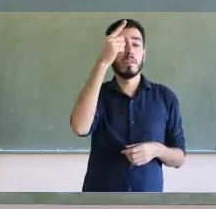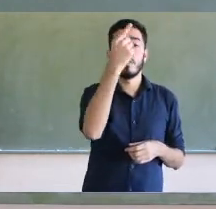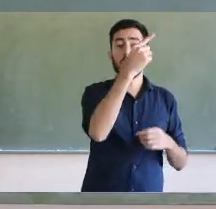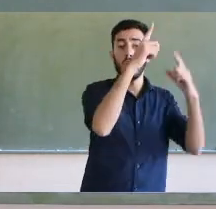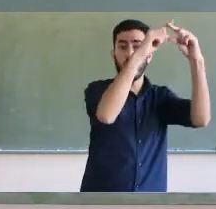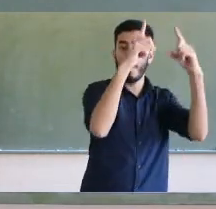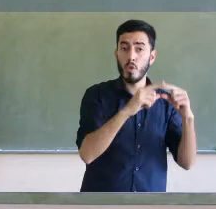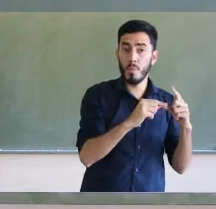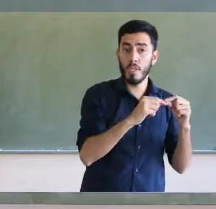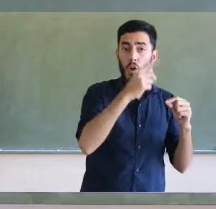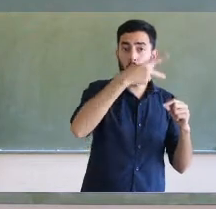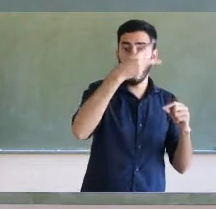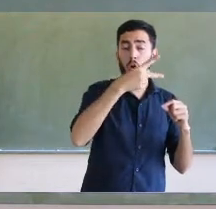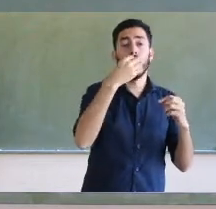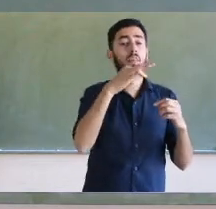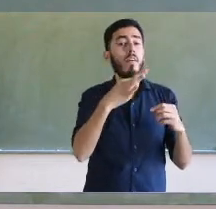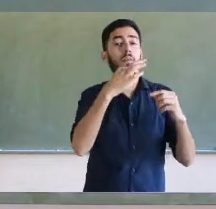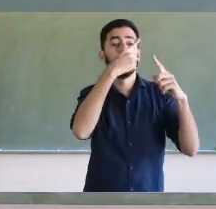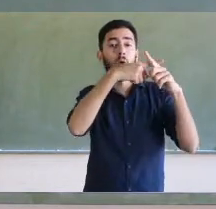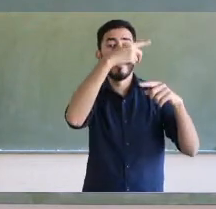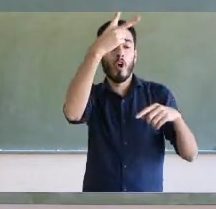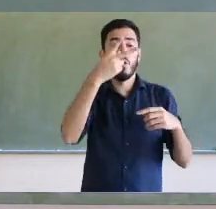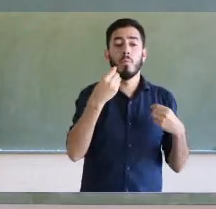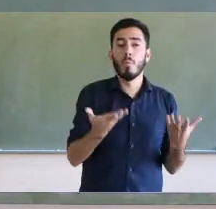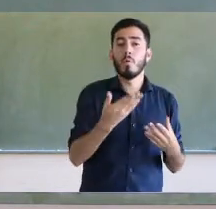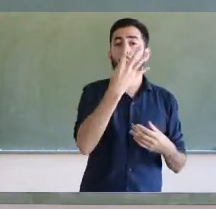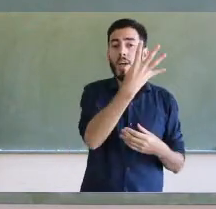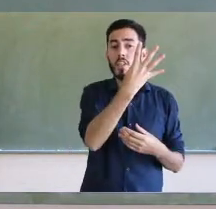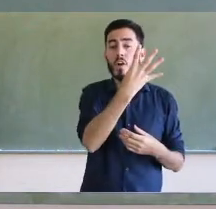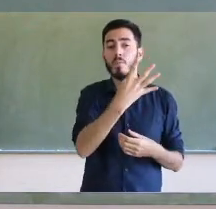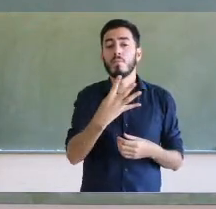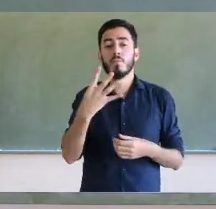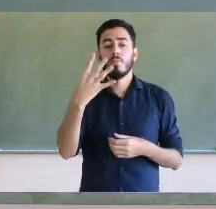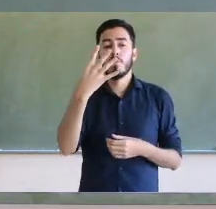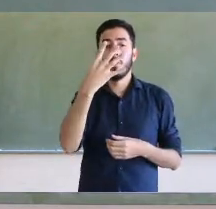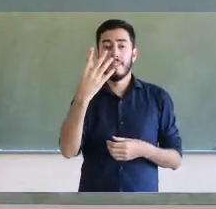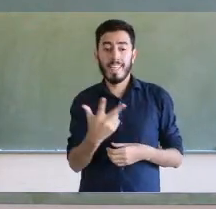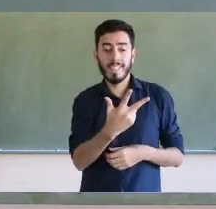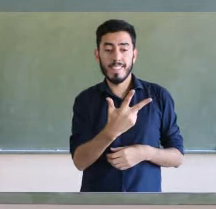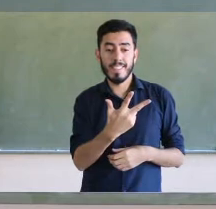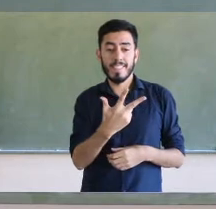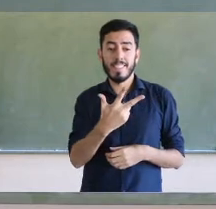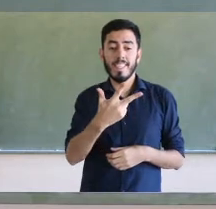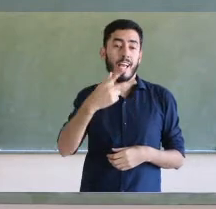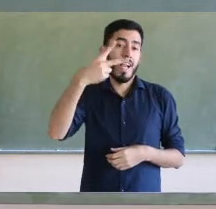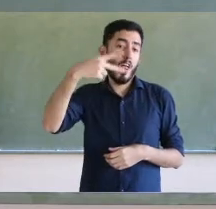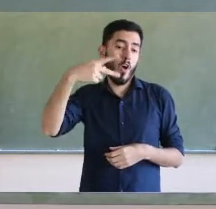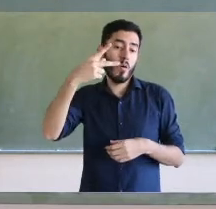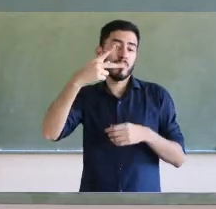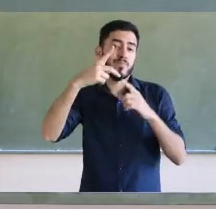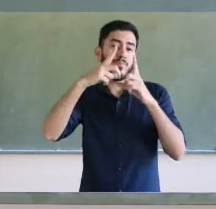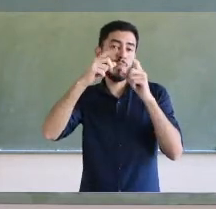uno de los elementos de la fracción. Por lo tanto nos quedaría 4 y 3 y ambos elevados